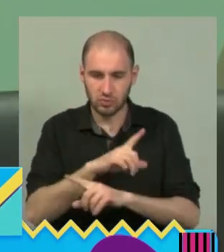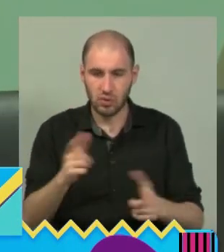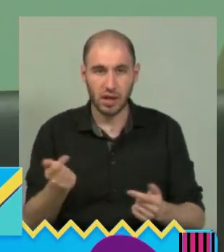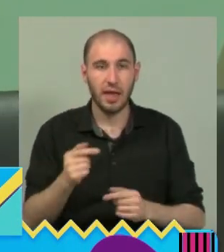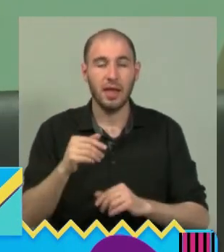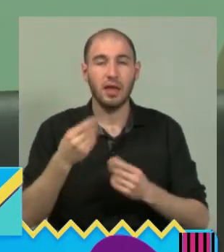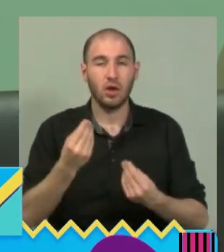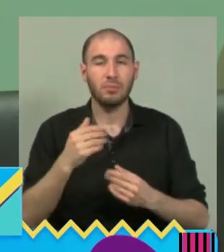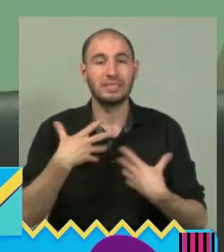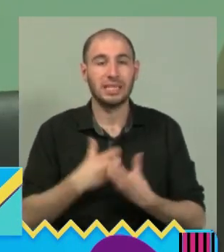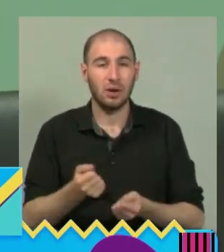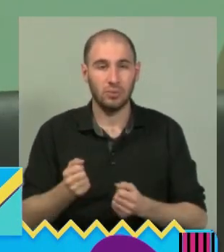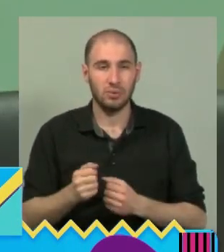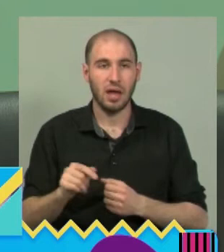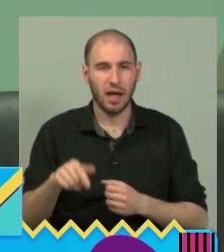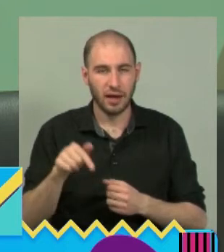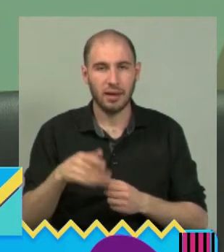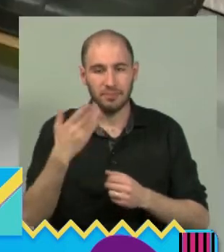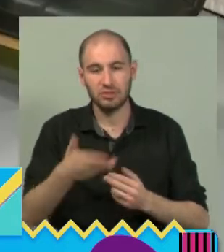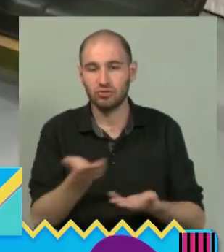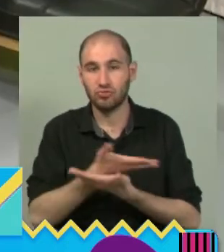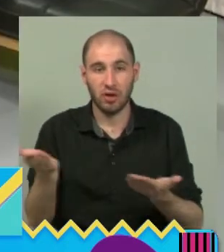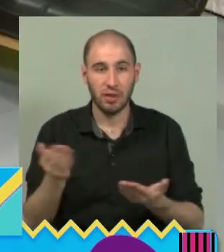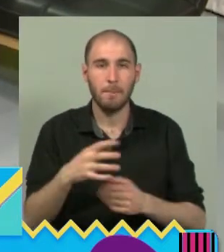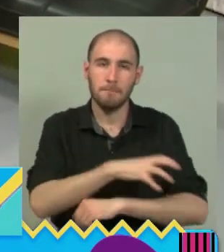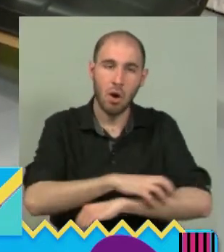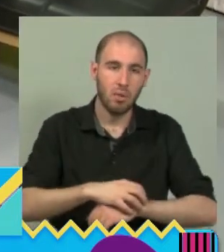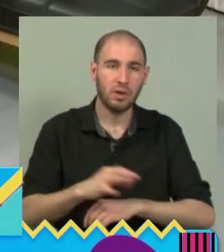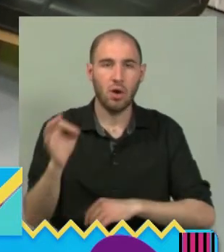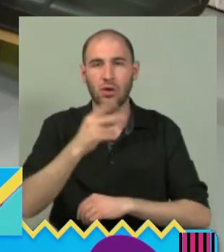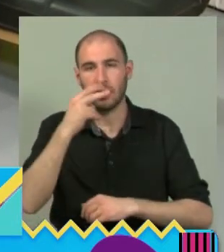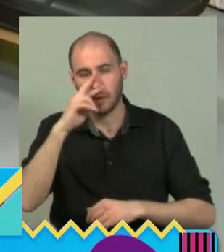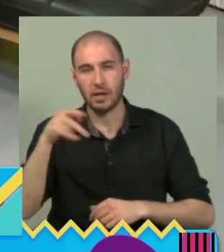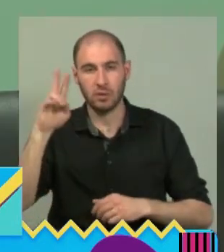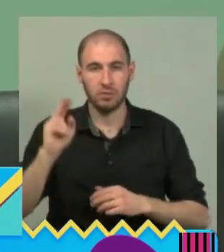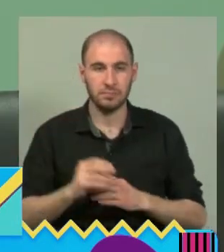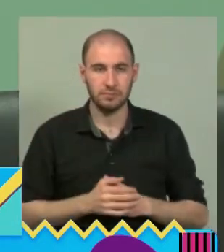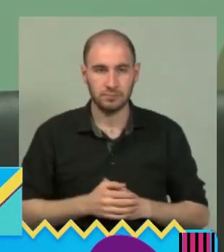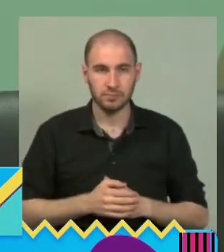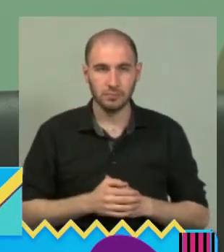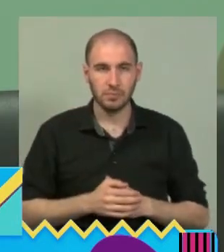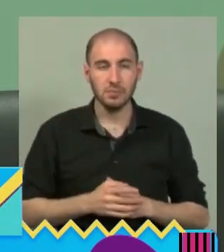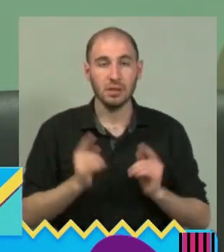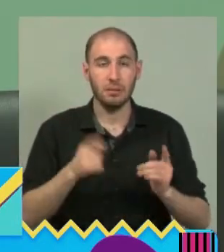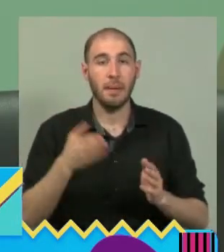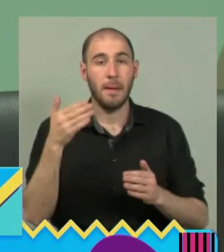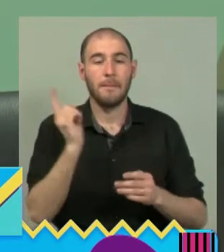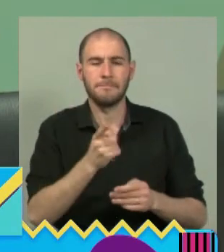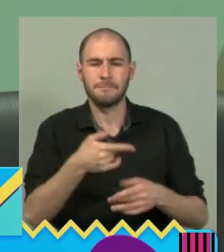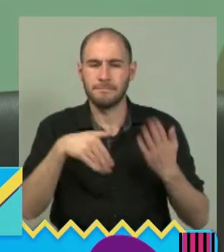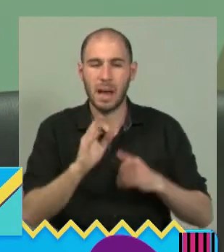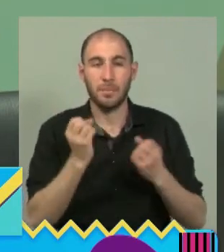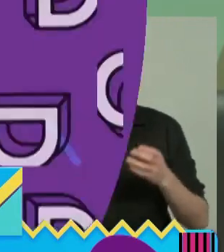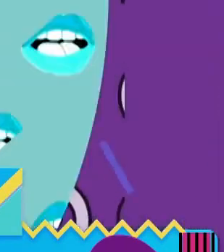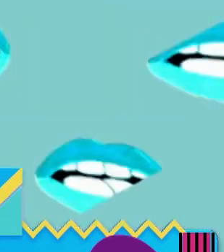las condiciones de salud que tendrían que existir para todos. Seas pobre o seas rico. Inclusive te condicionan más. ¿Por qué?